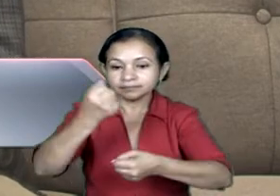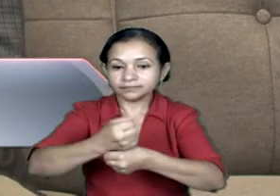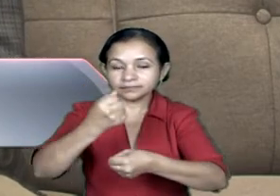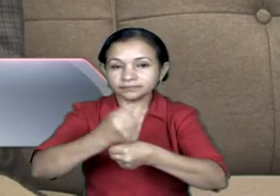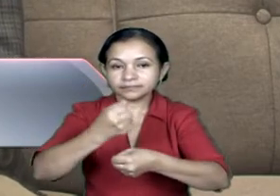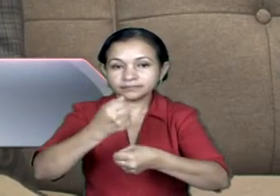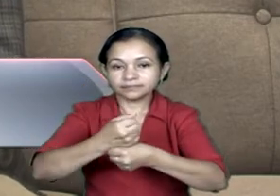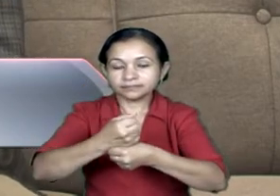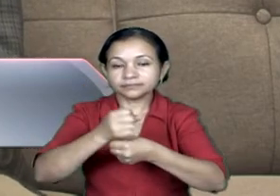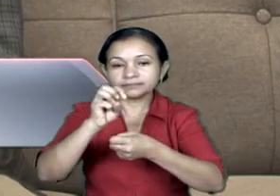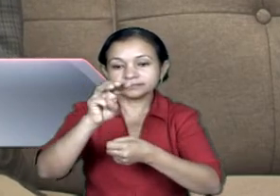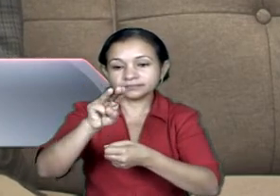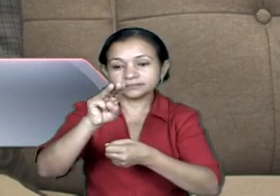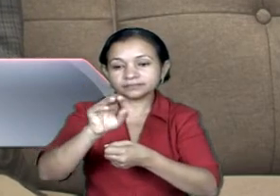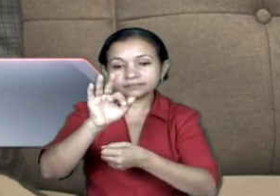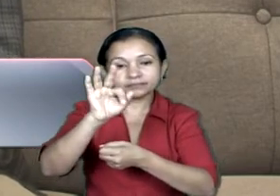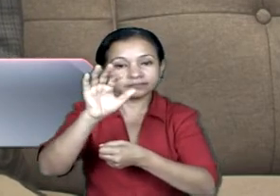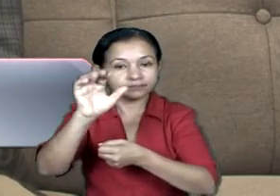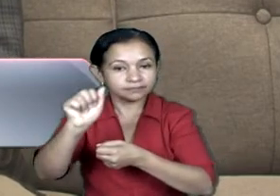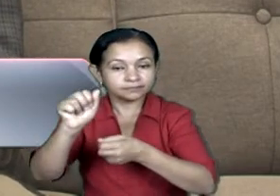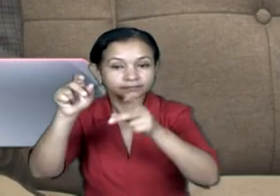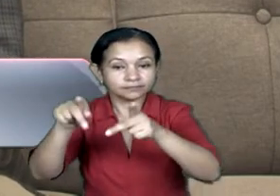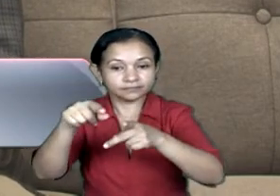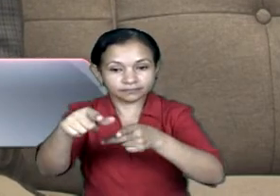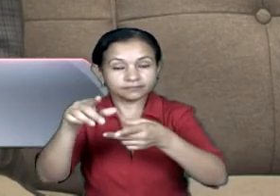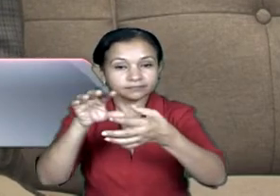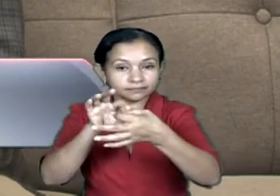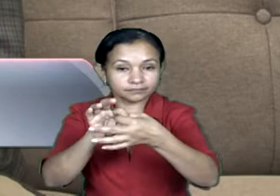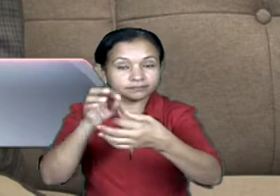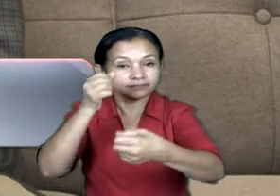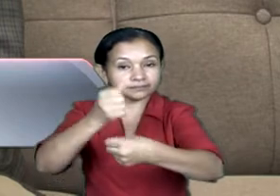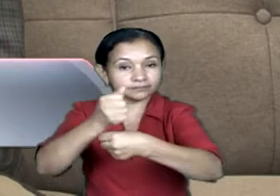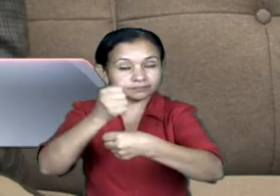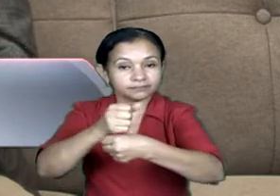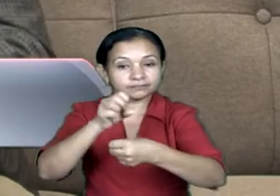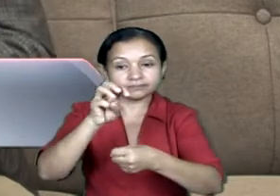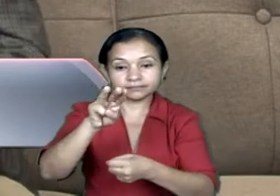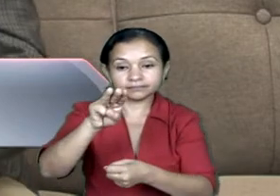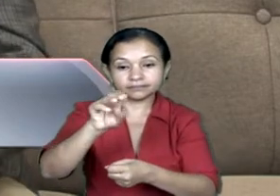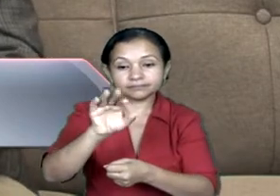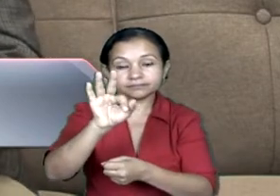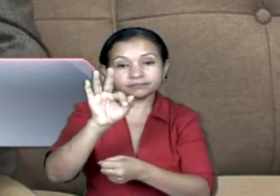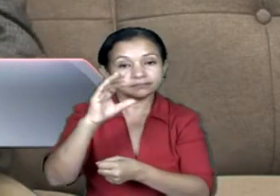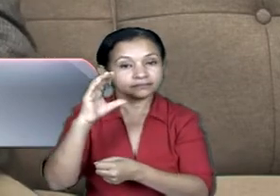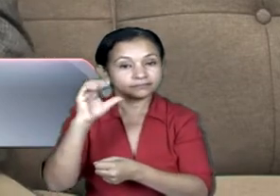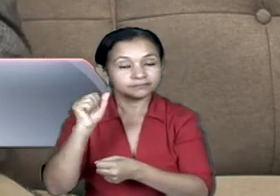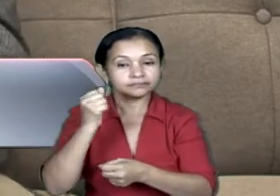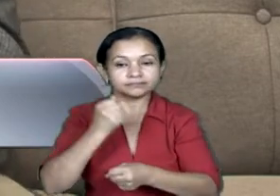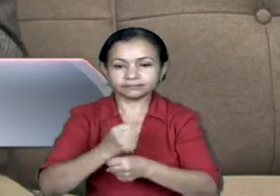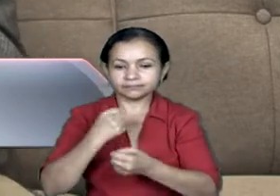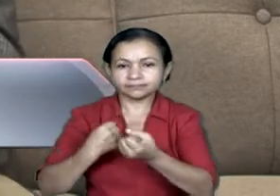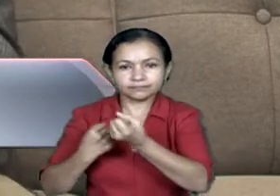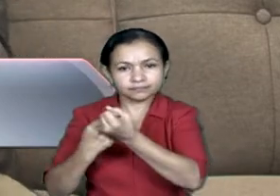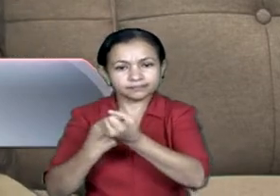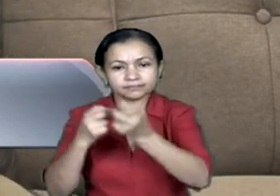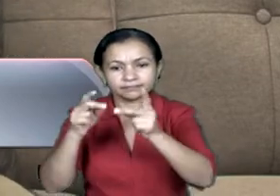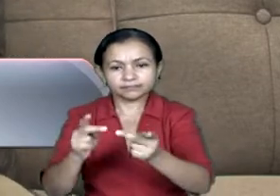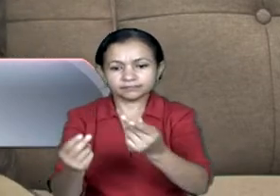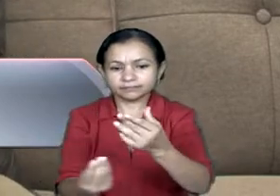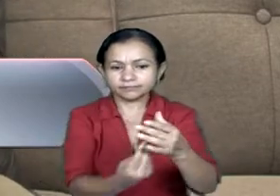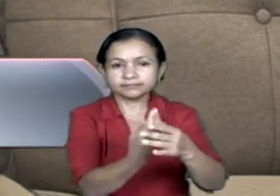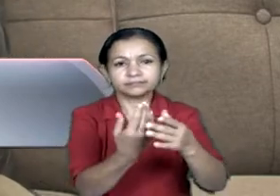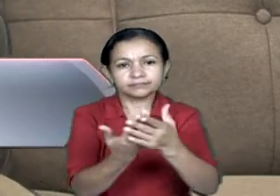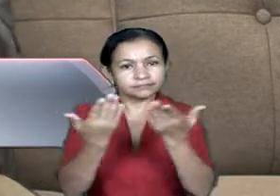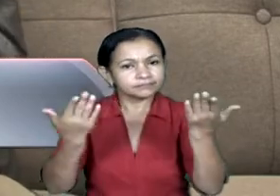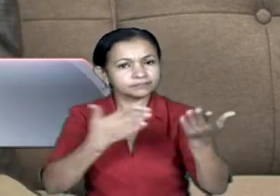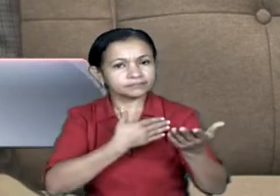con MEFCA, con los técnicos de MEFCA, y para apoyar a los productores generales, ¿no?